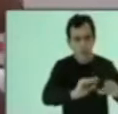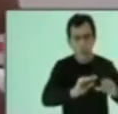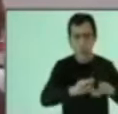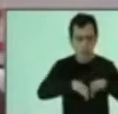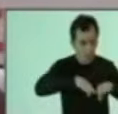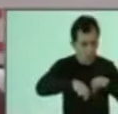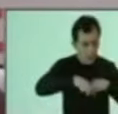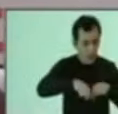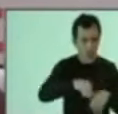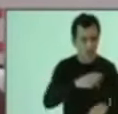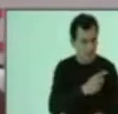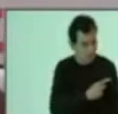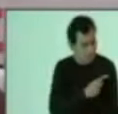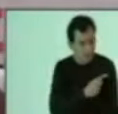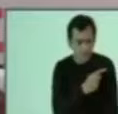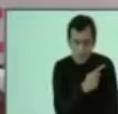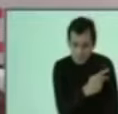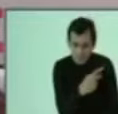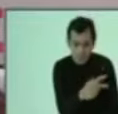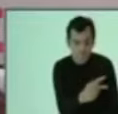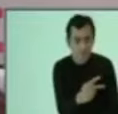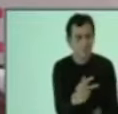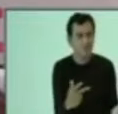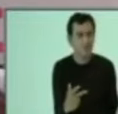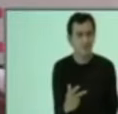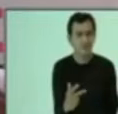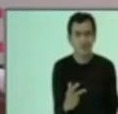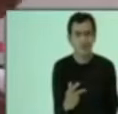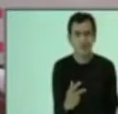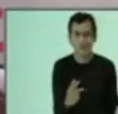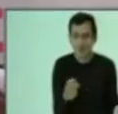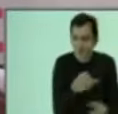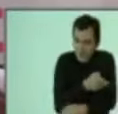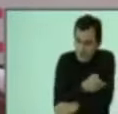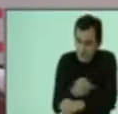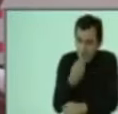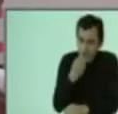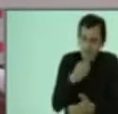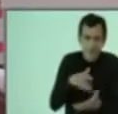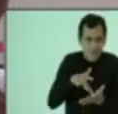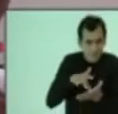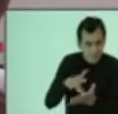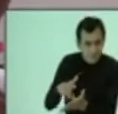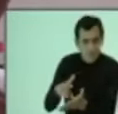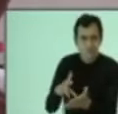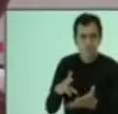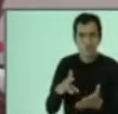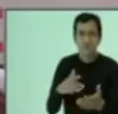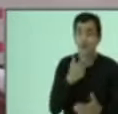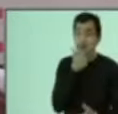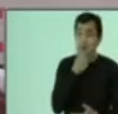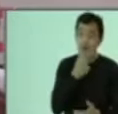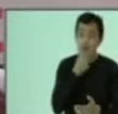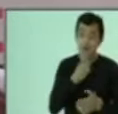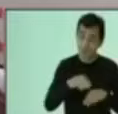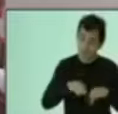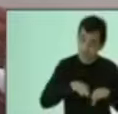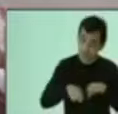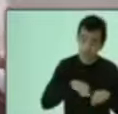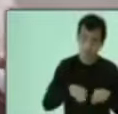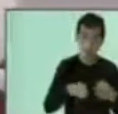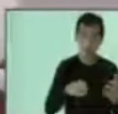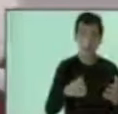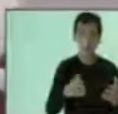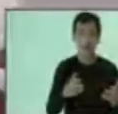autoempleo y para que puedan mantener a su familia. A los hombres, porque también hay muchos varones que no